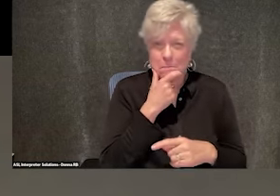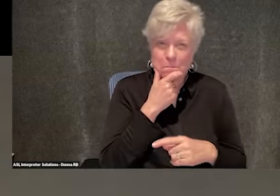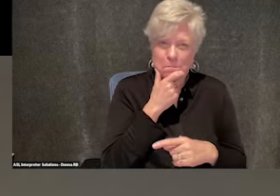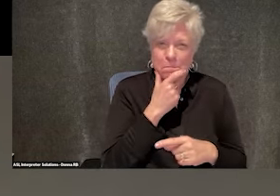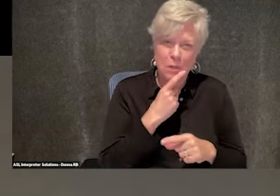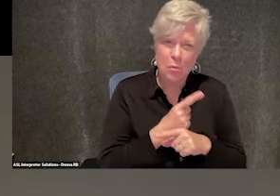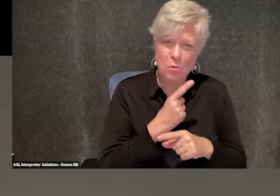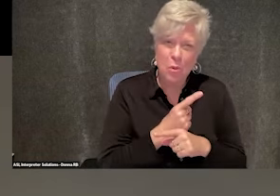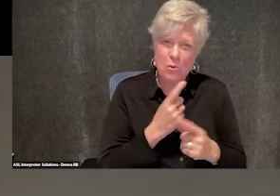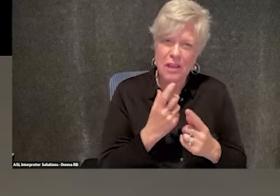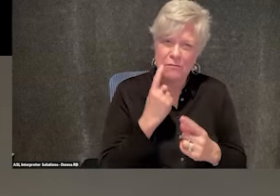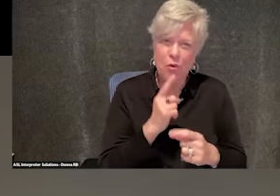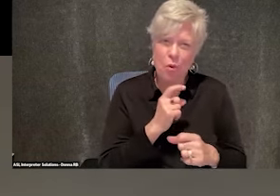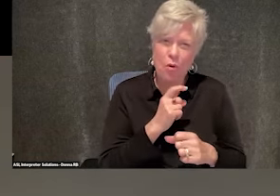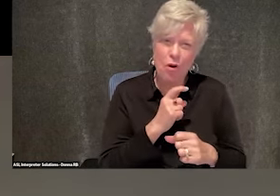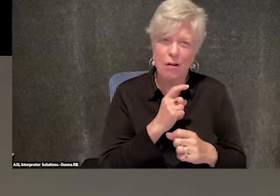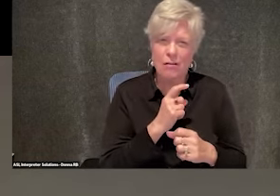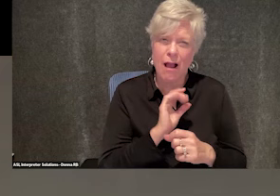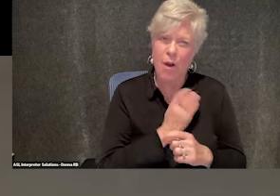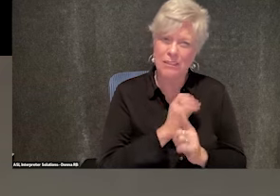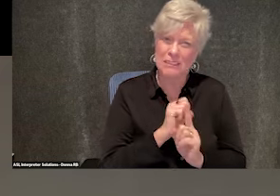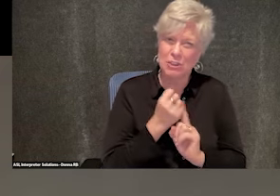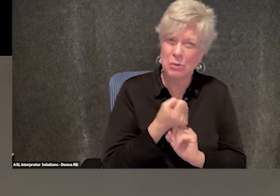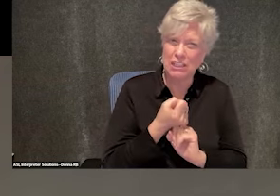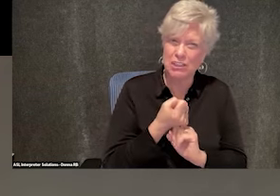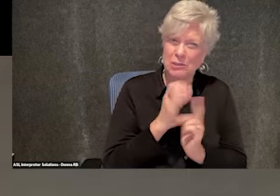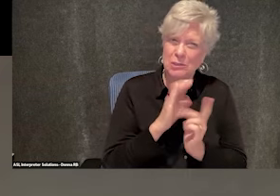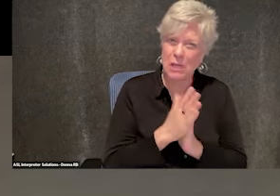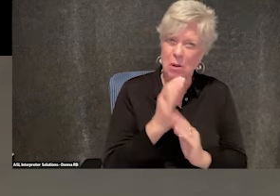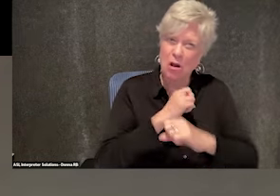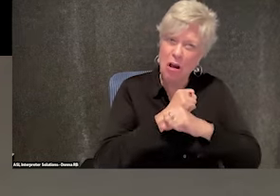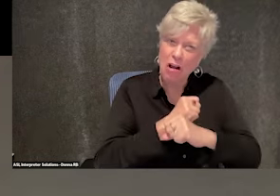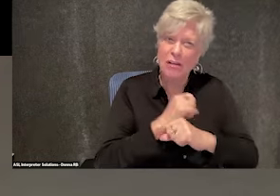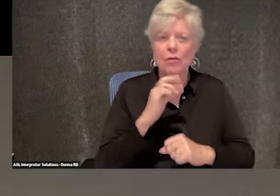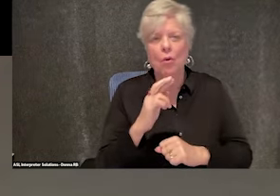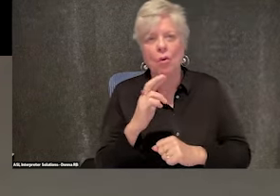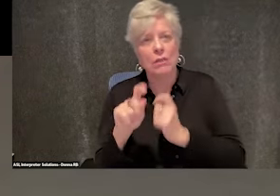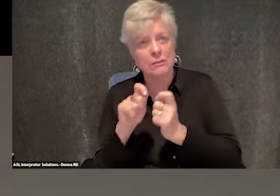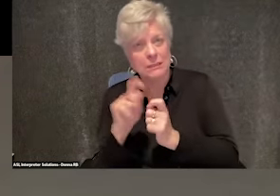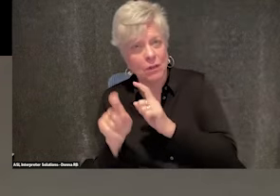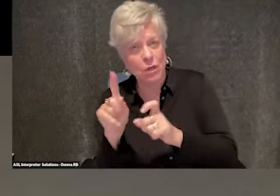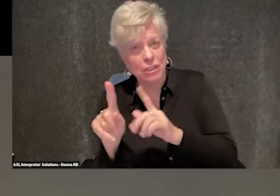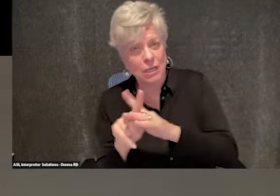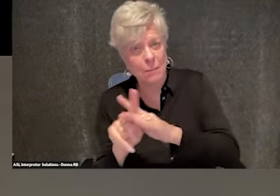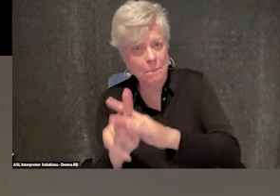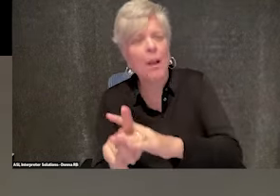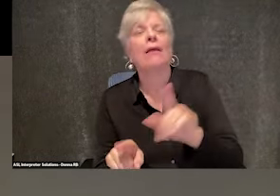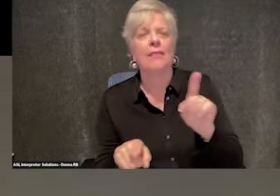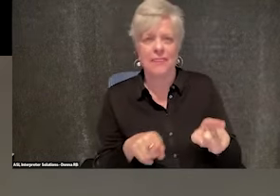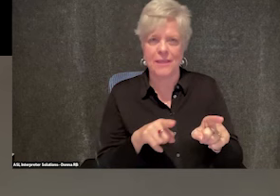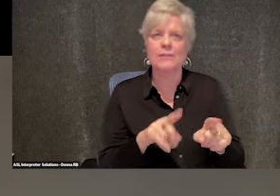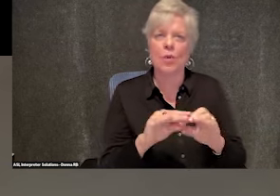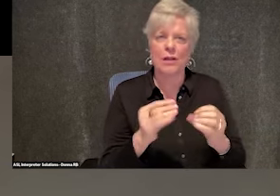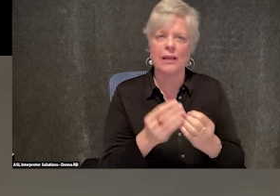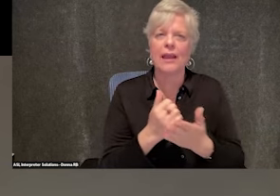Y Polly es la persona que maneja esta línea caliente de este centro. Ella es una abogada familiar y